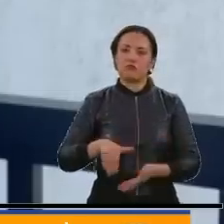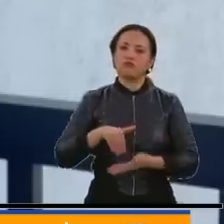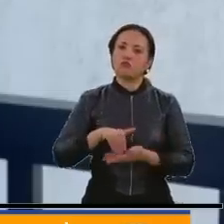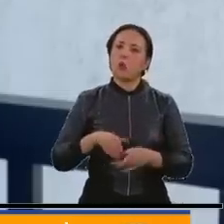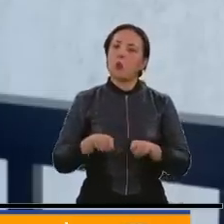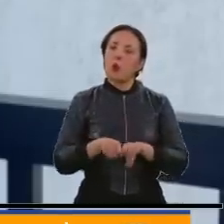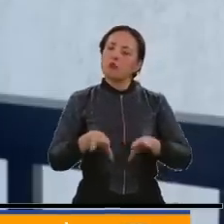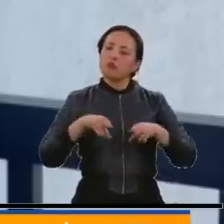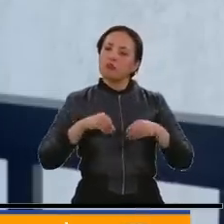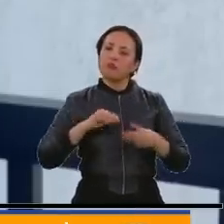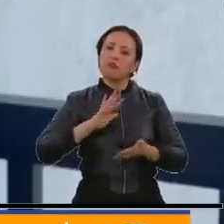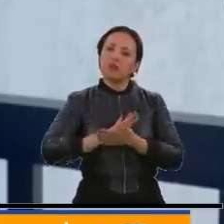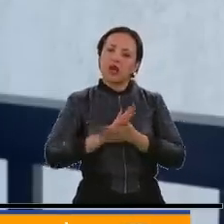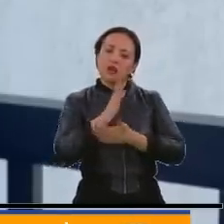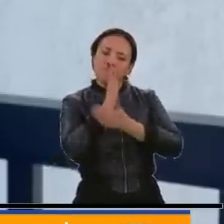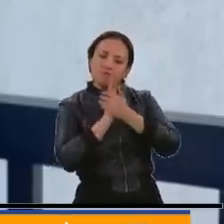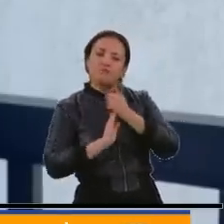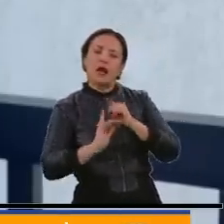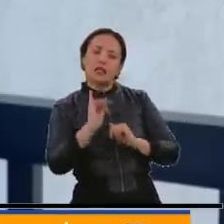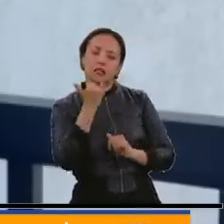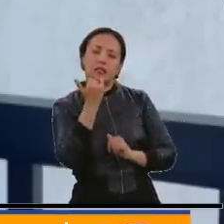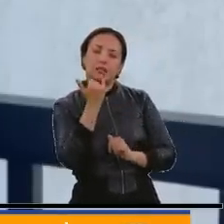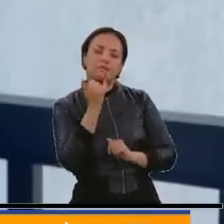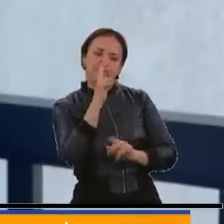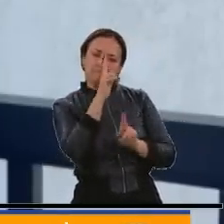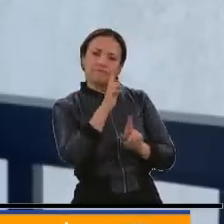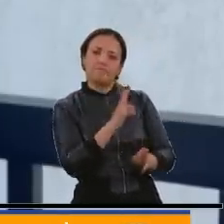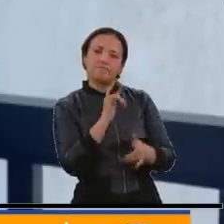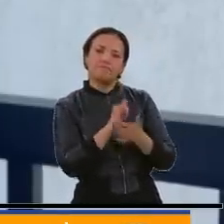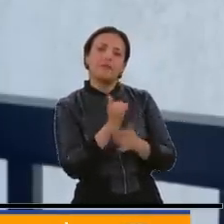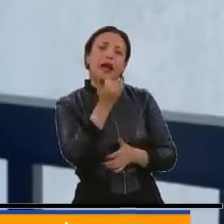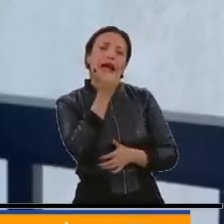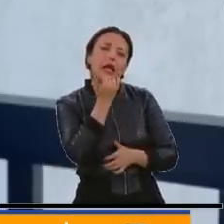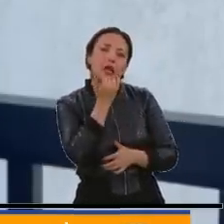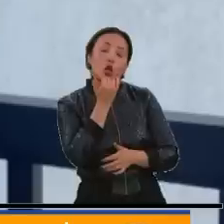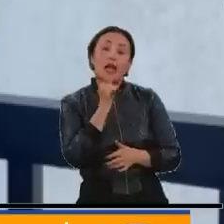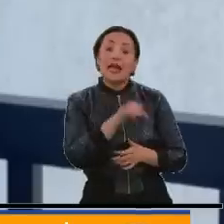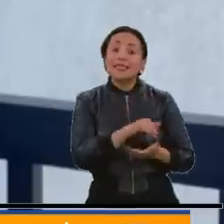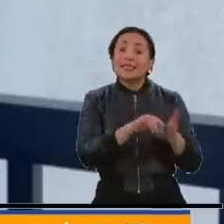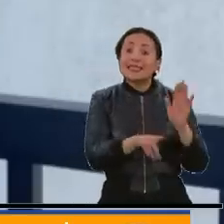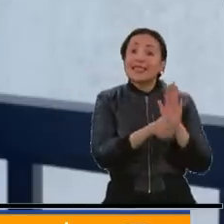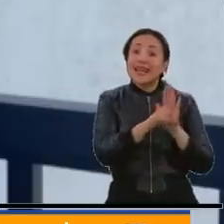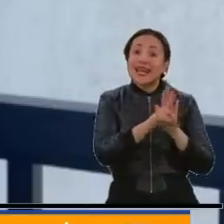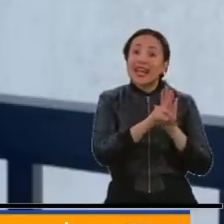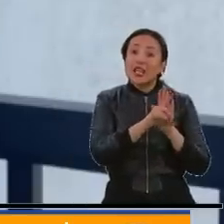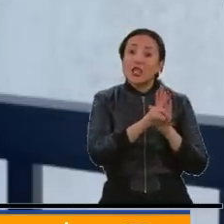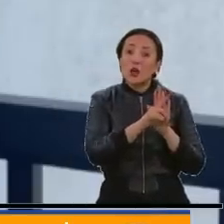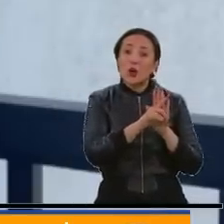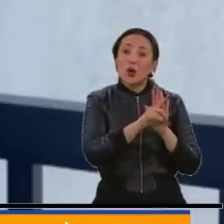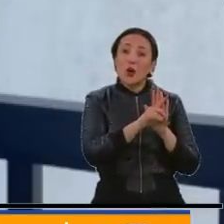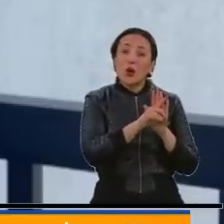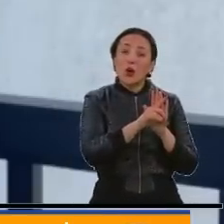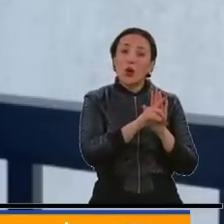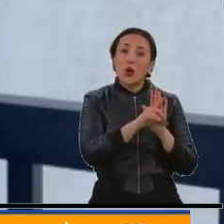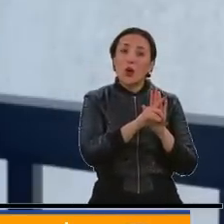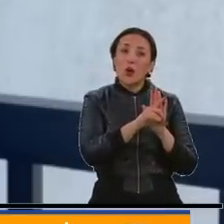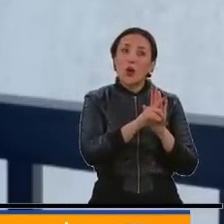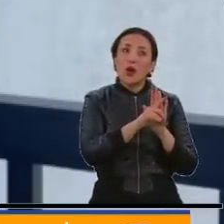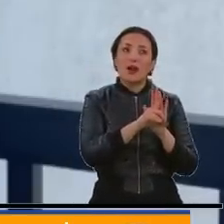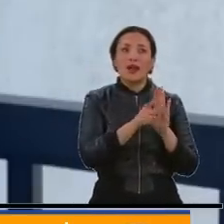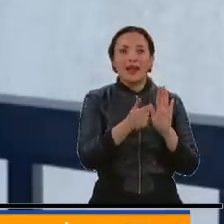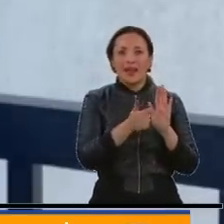una posición humilde, reconociendo un error. Entonces, ese decreto con las, en la que,